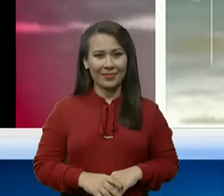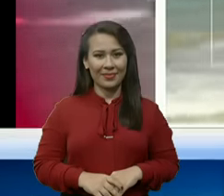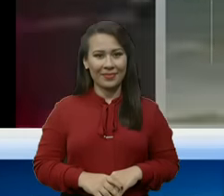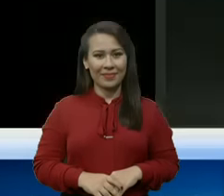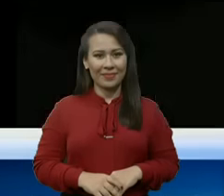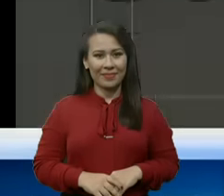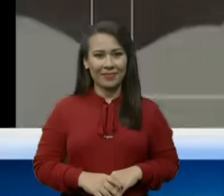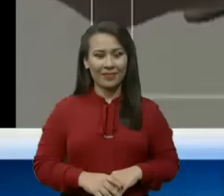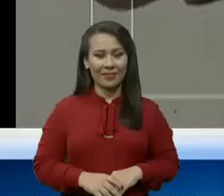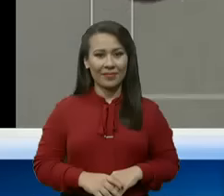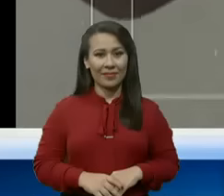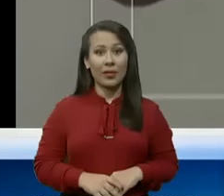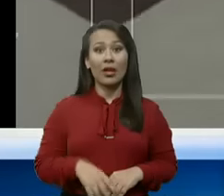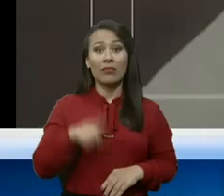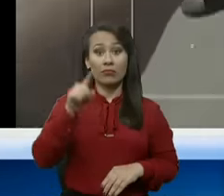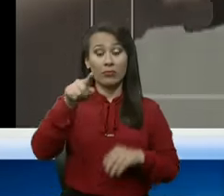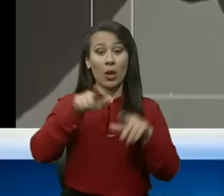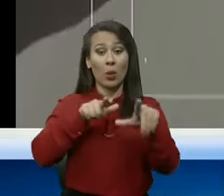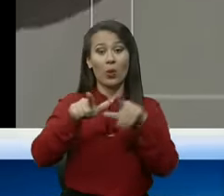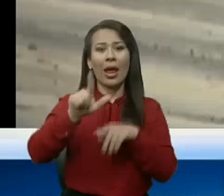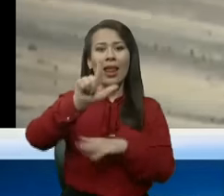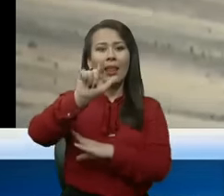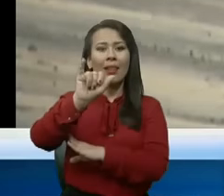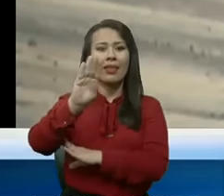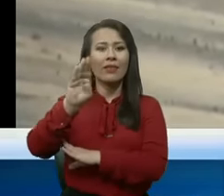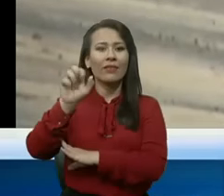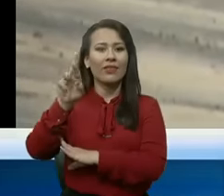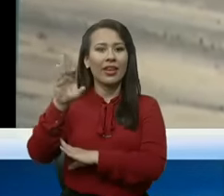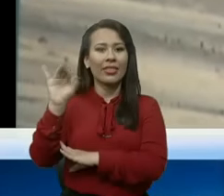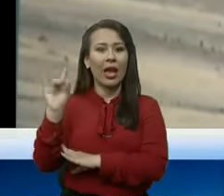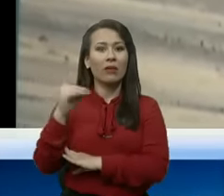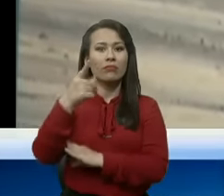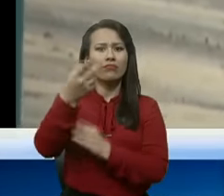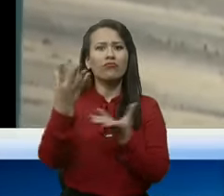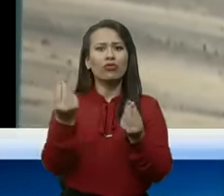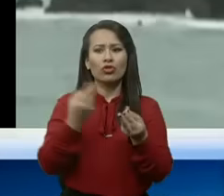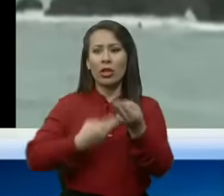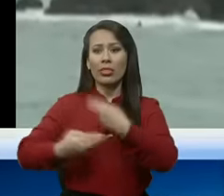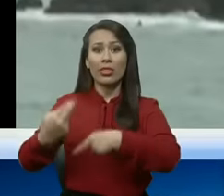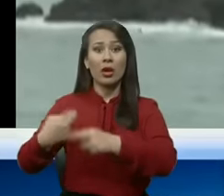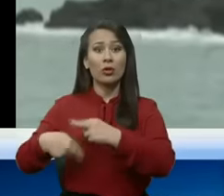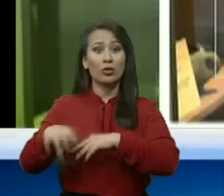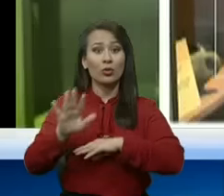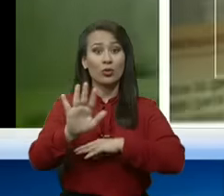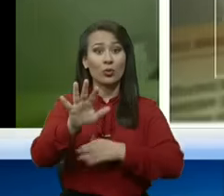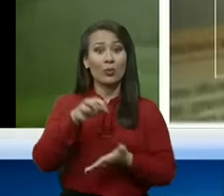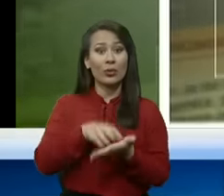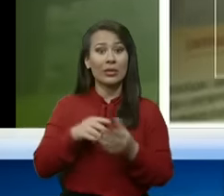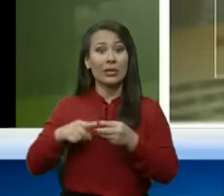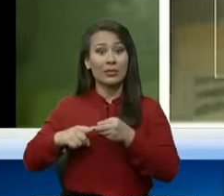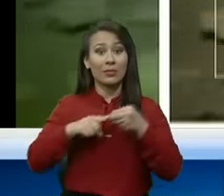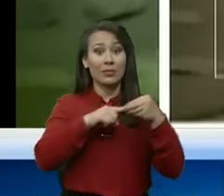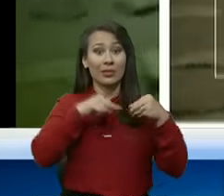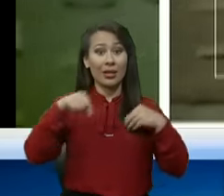museo la libertad es el centro económico de la provincia y uno de los principales del